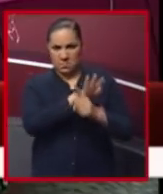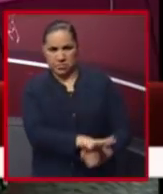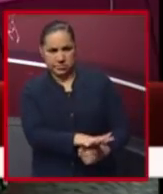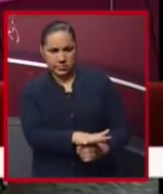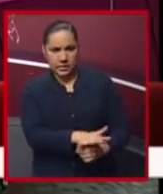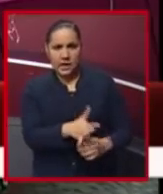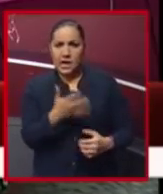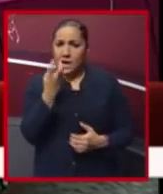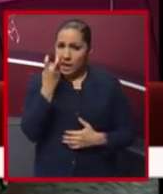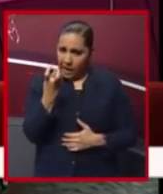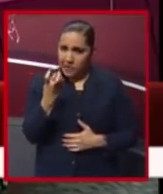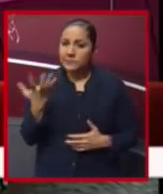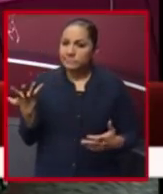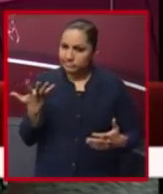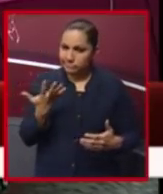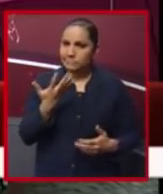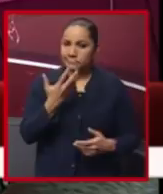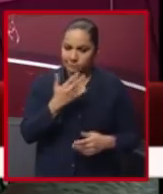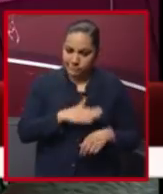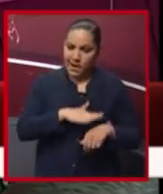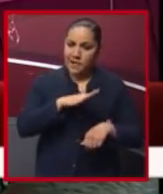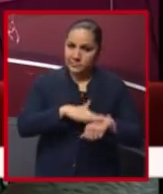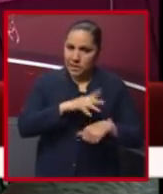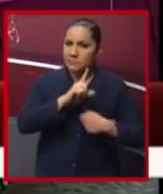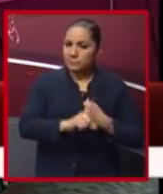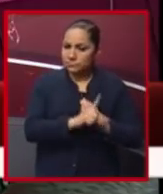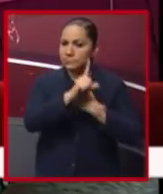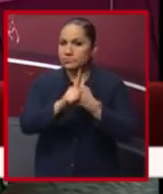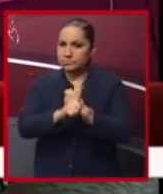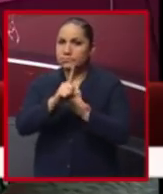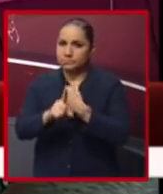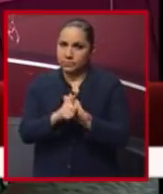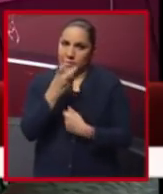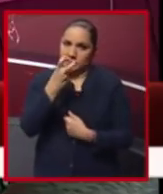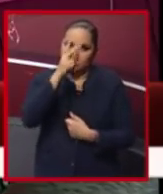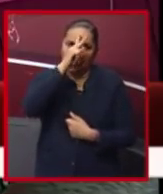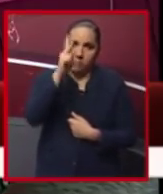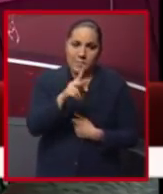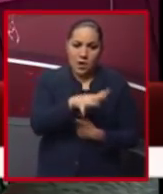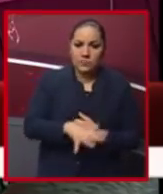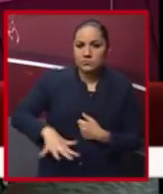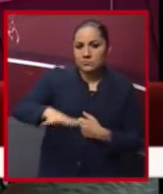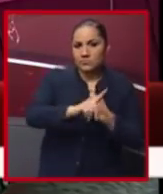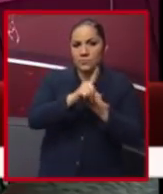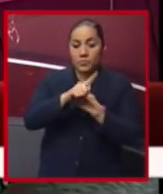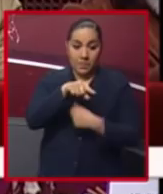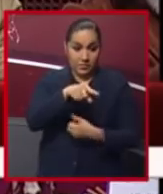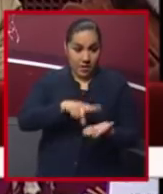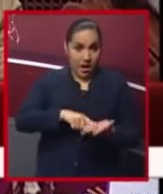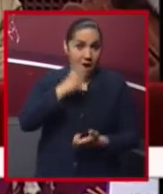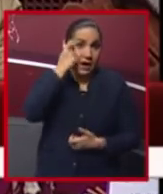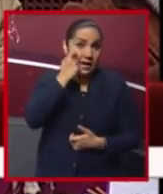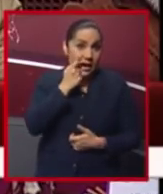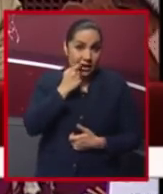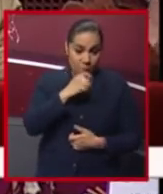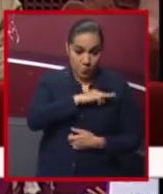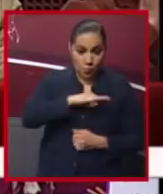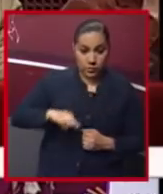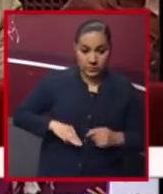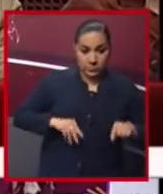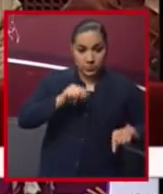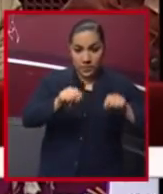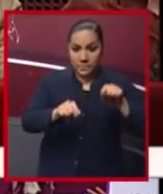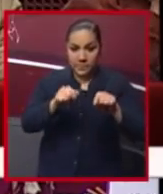de violencia que desde hace décadas está presente en los municipios de Guerrero. Es que se olvida que